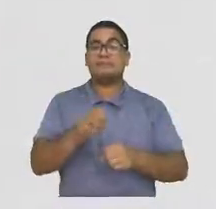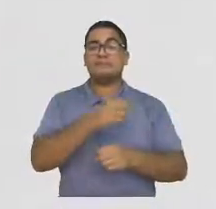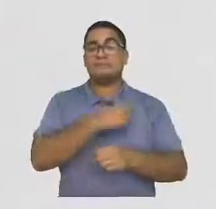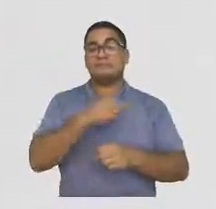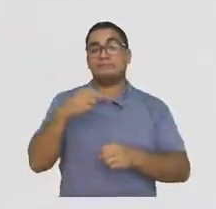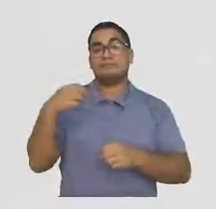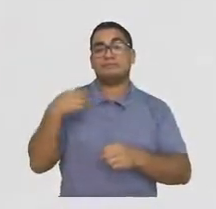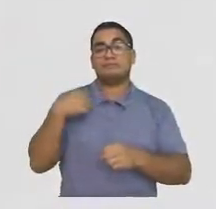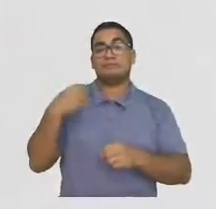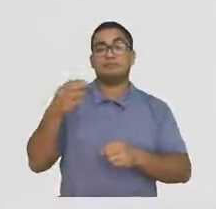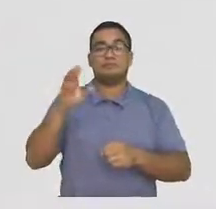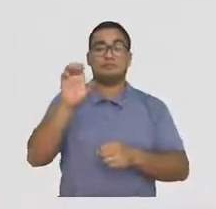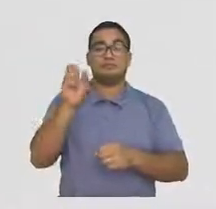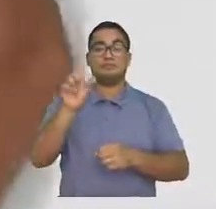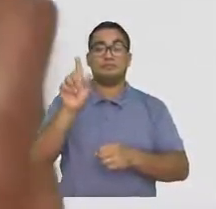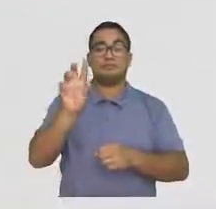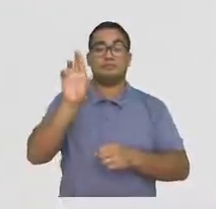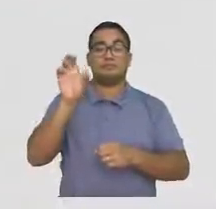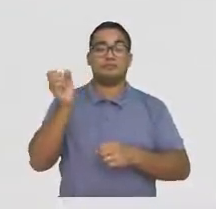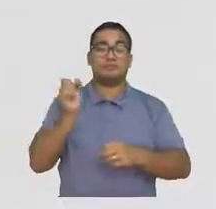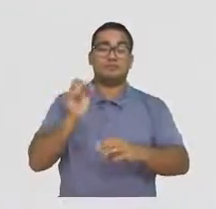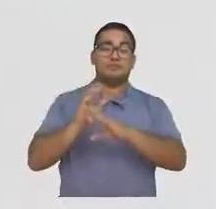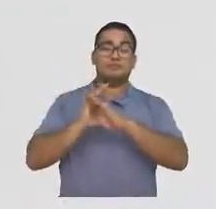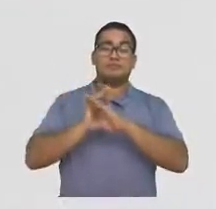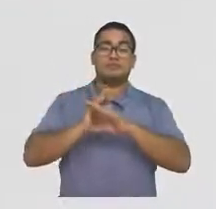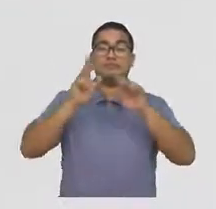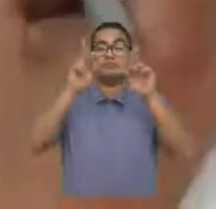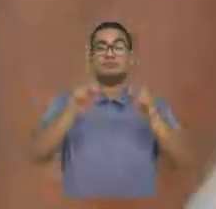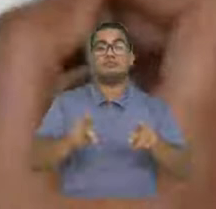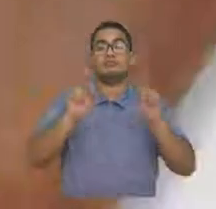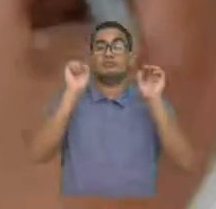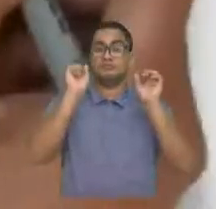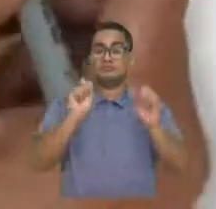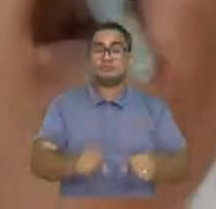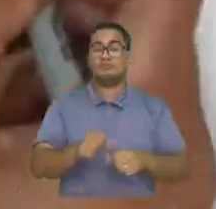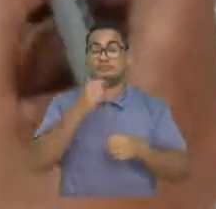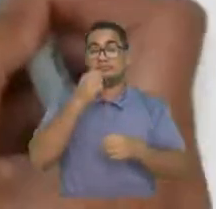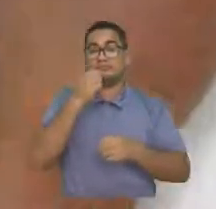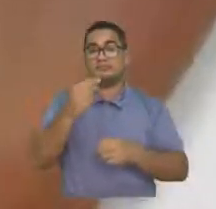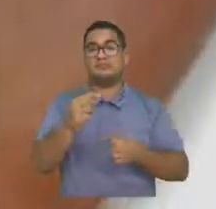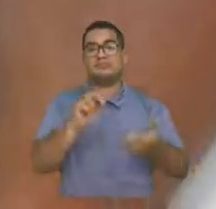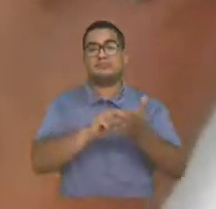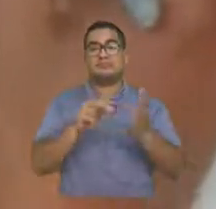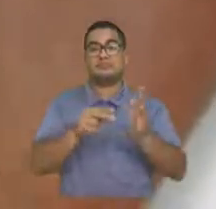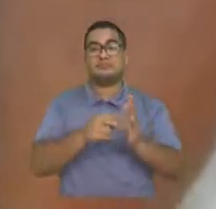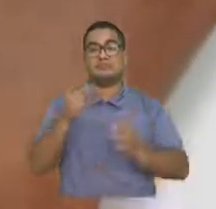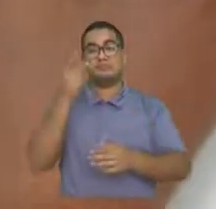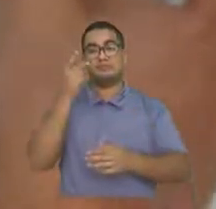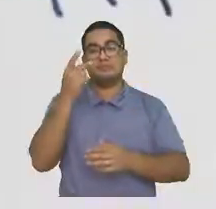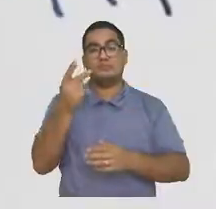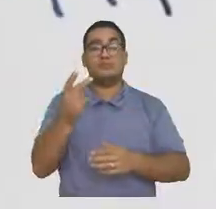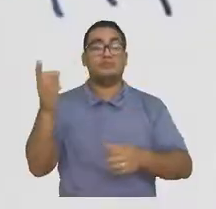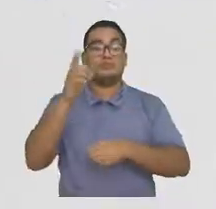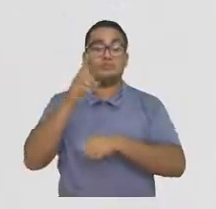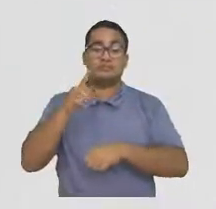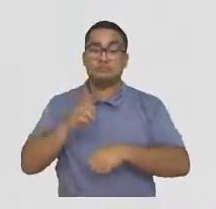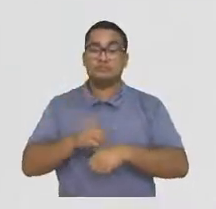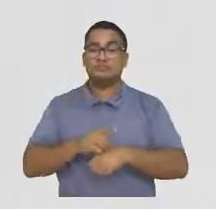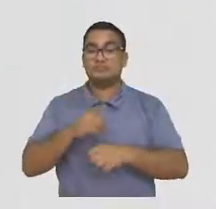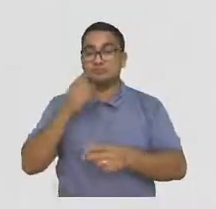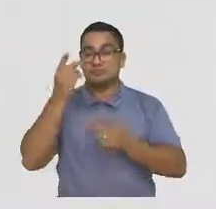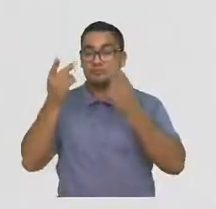estrés. Y la persona puede comenzar. Entonces, a veces hay que ver, vamos al médico porque tengo